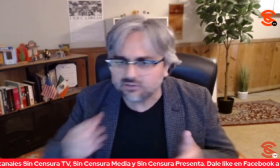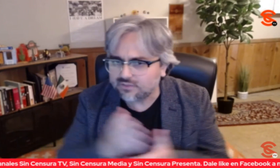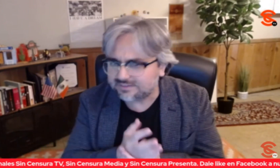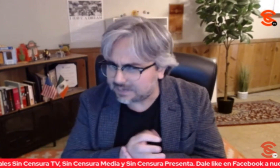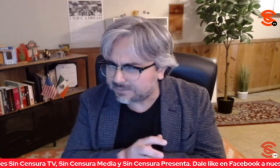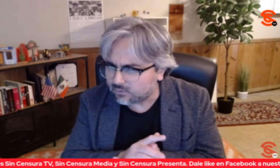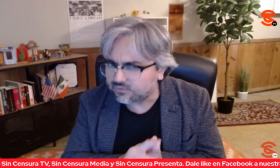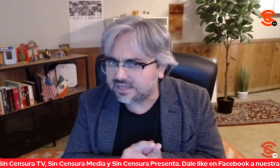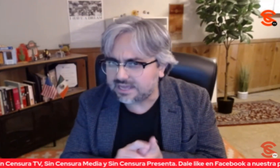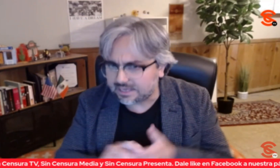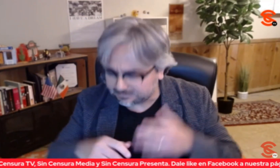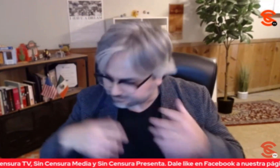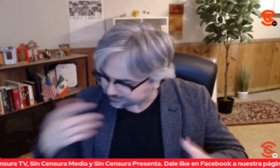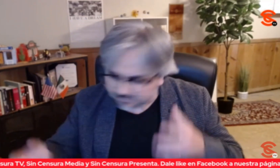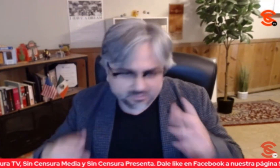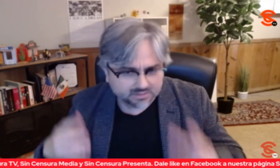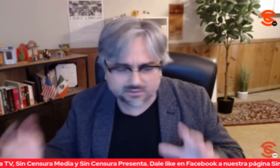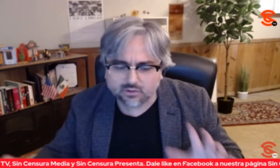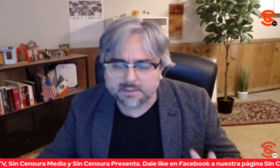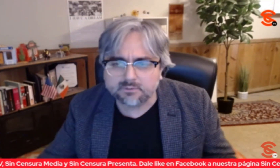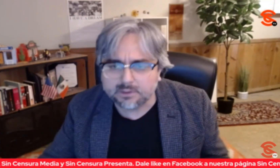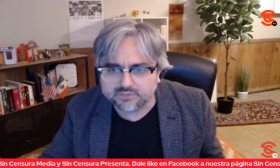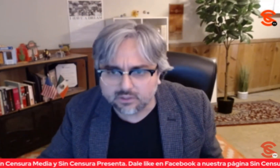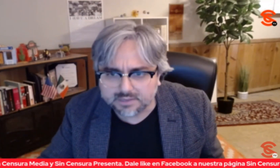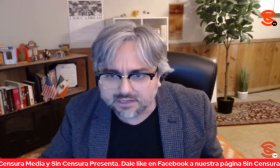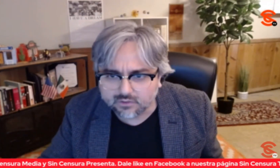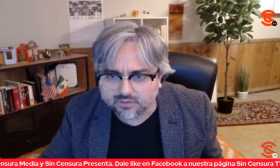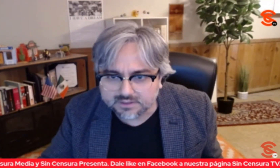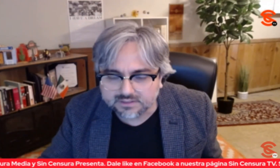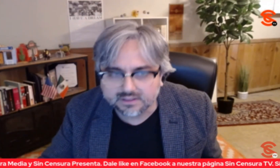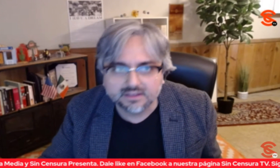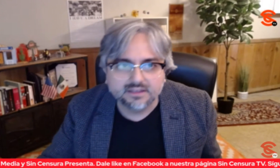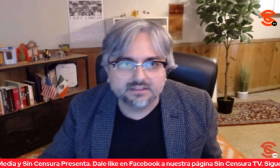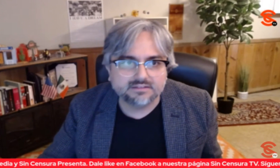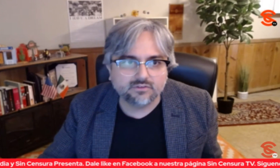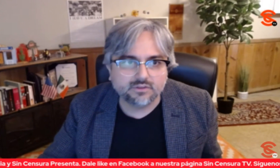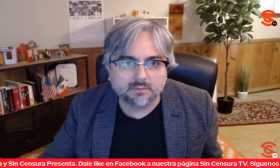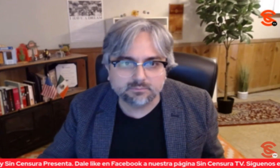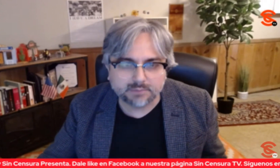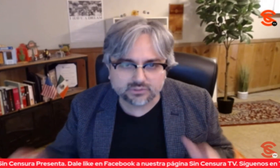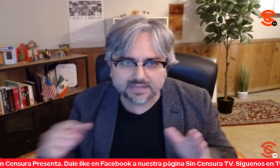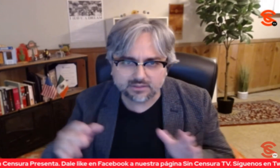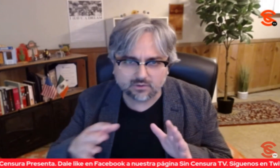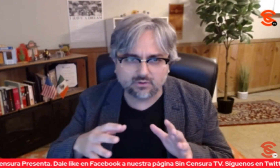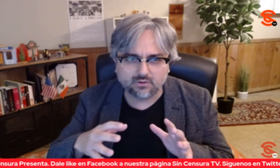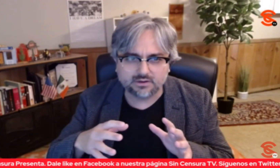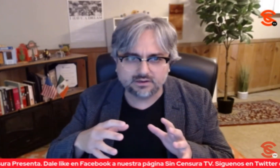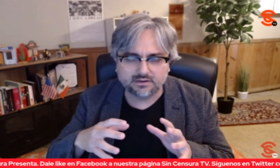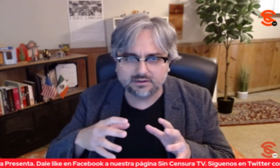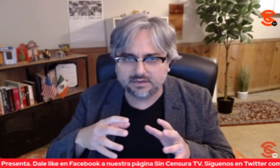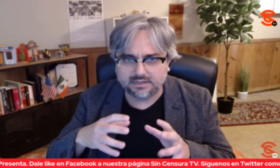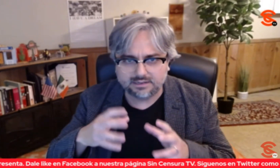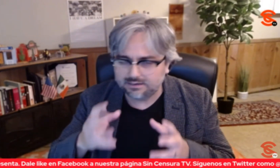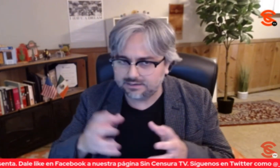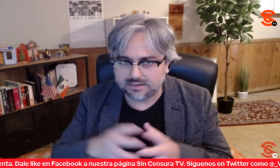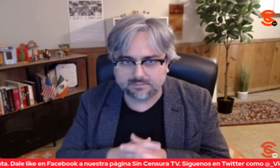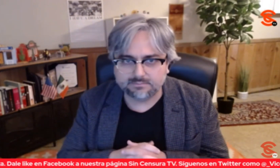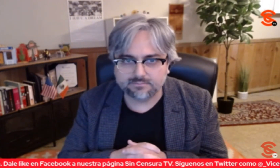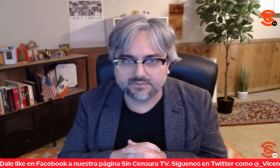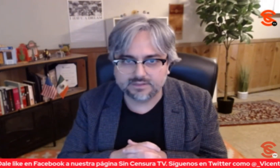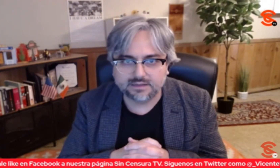224 millones. No, desde la pregunta, desde donde habíamos pausado, mi querido don David, desde donde habíamos pausado